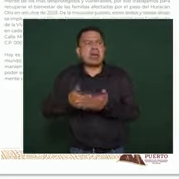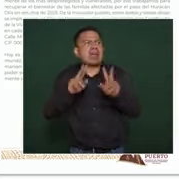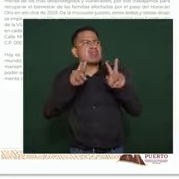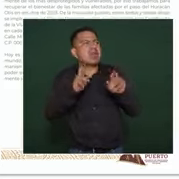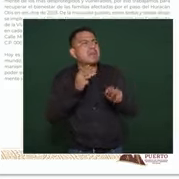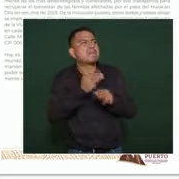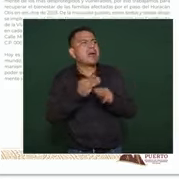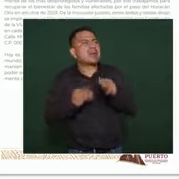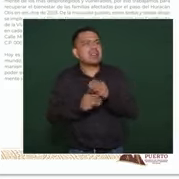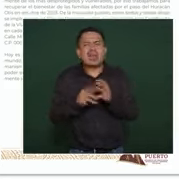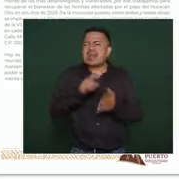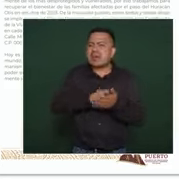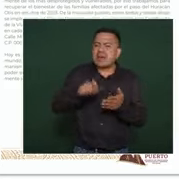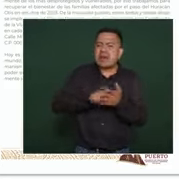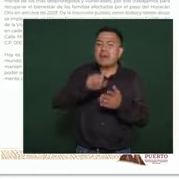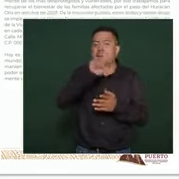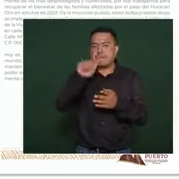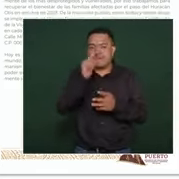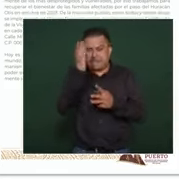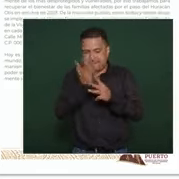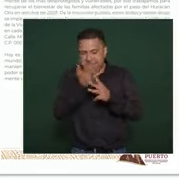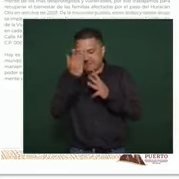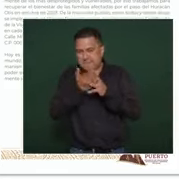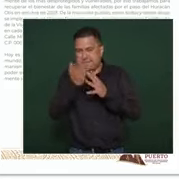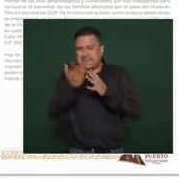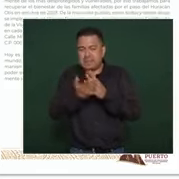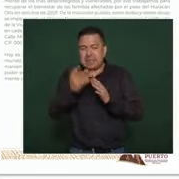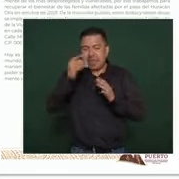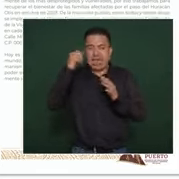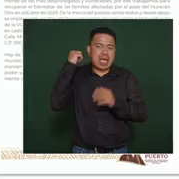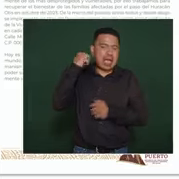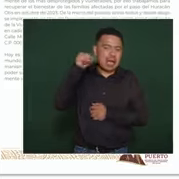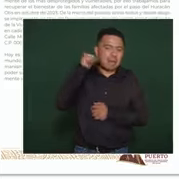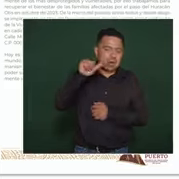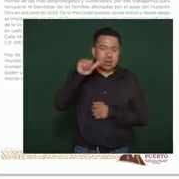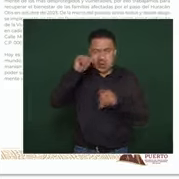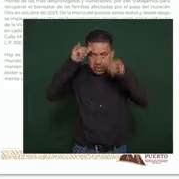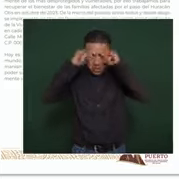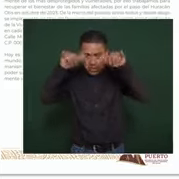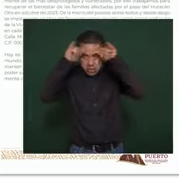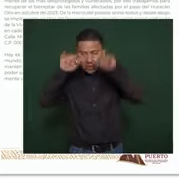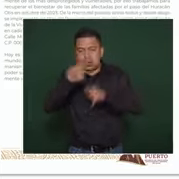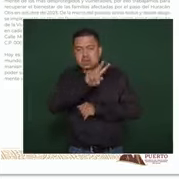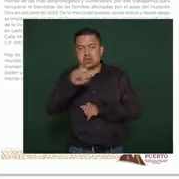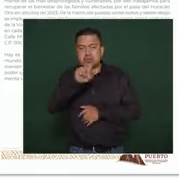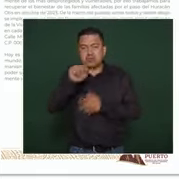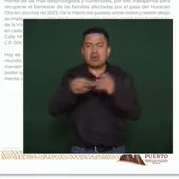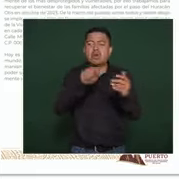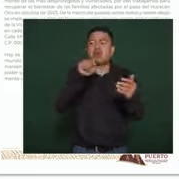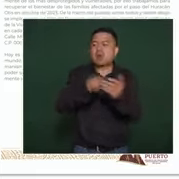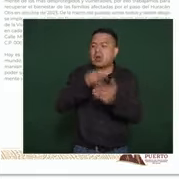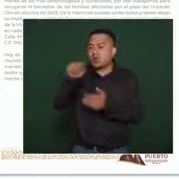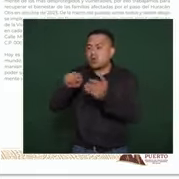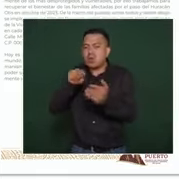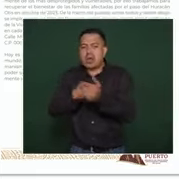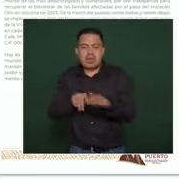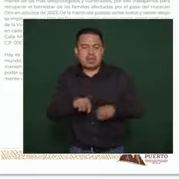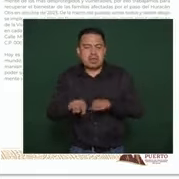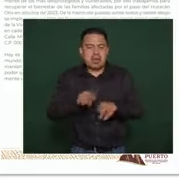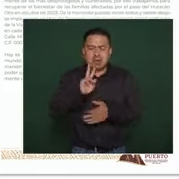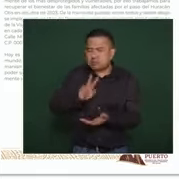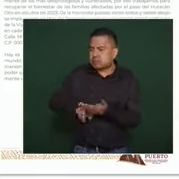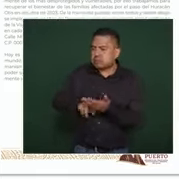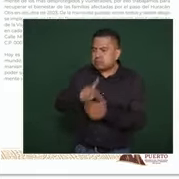demás. Dividimos Acapulco y Coyuca en 200 zonas de trabajo y hemos verificado